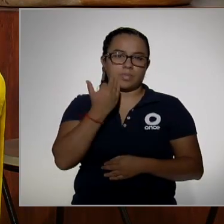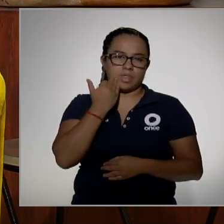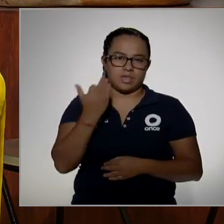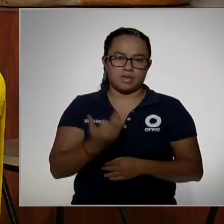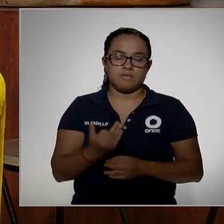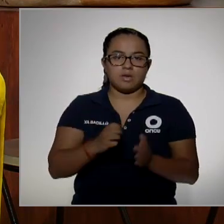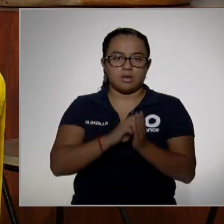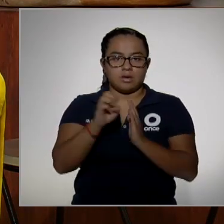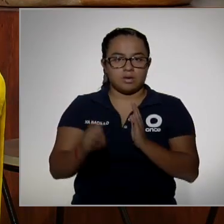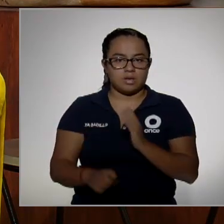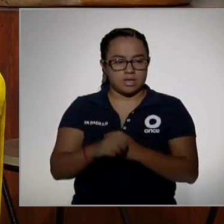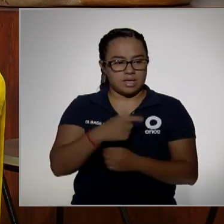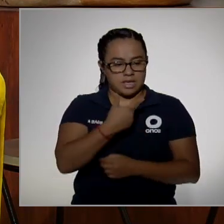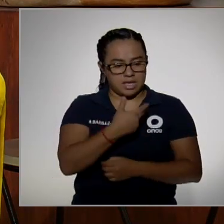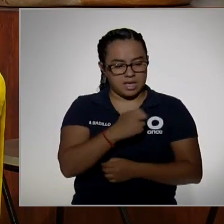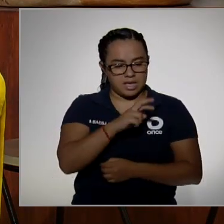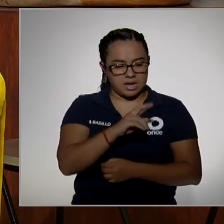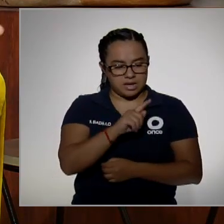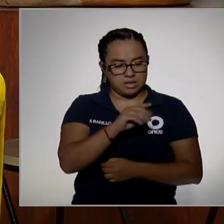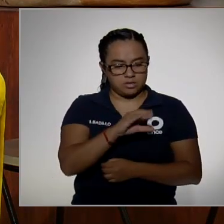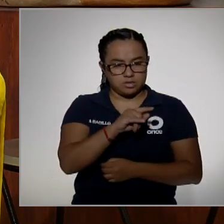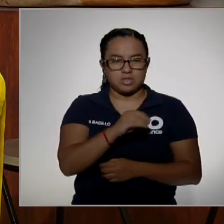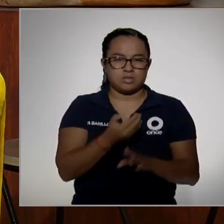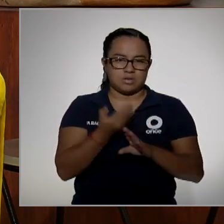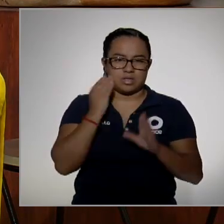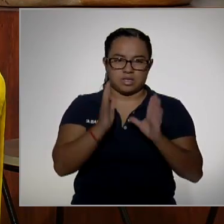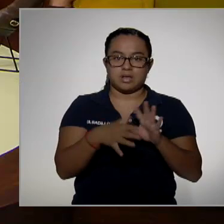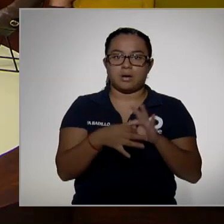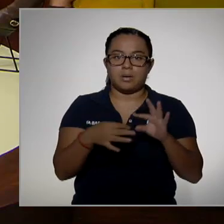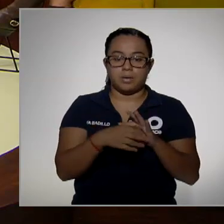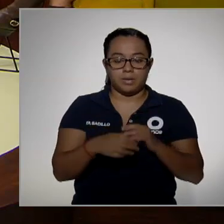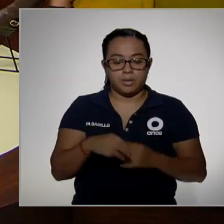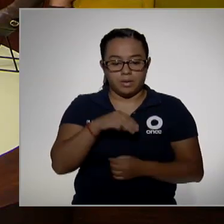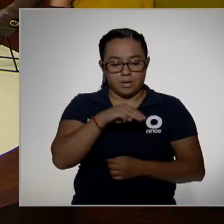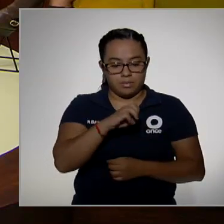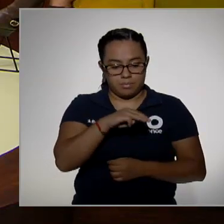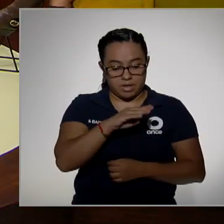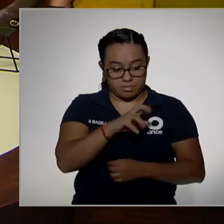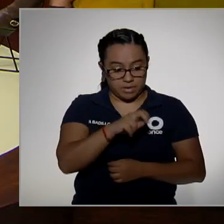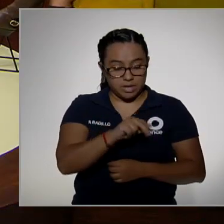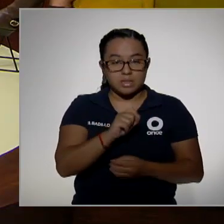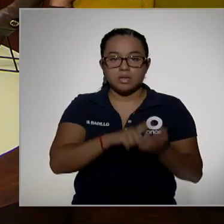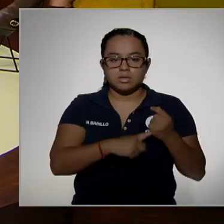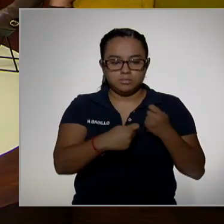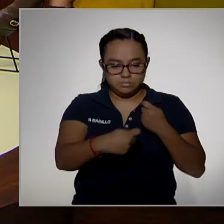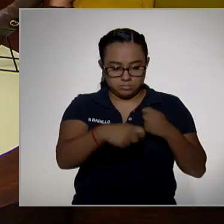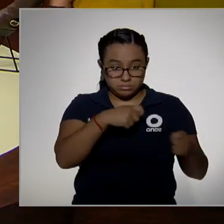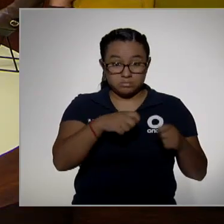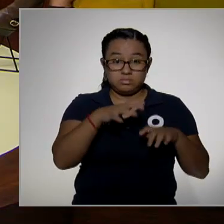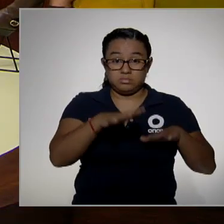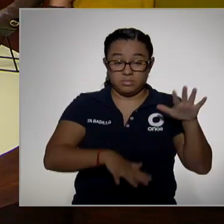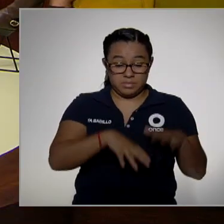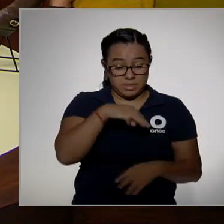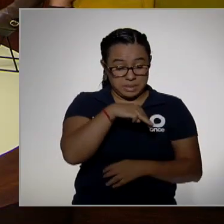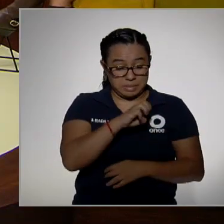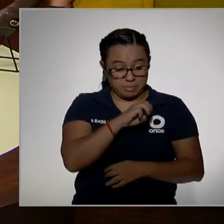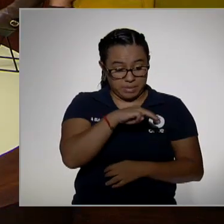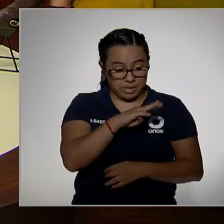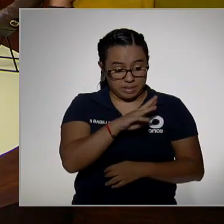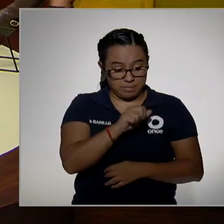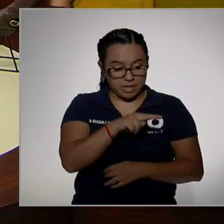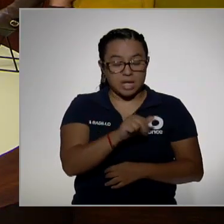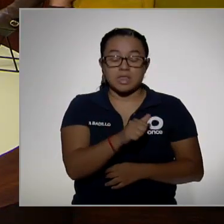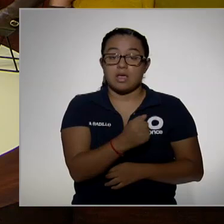podemos encontrar en el trocito ya ya nos comentaba anna es que la membrana del retro citó es muy flexible a veces la membrana es